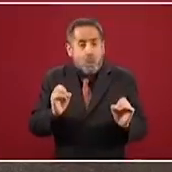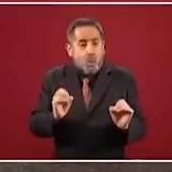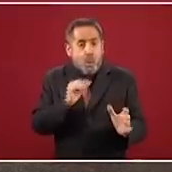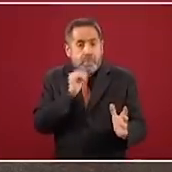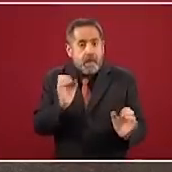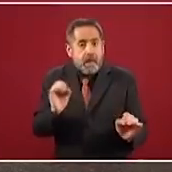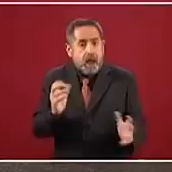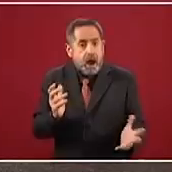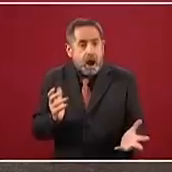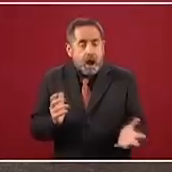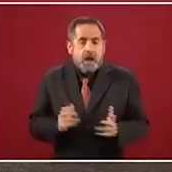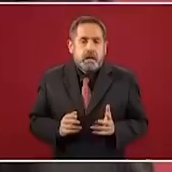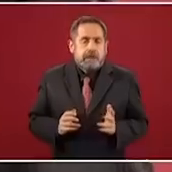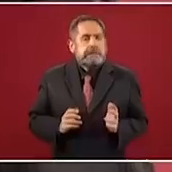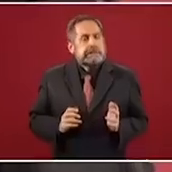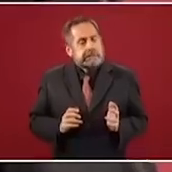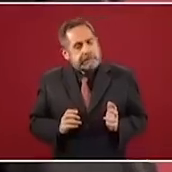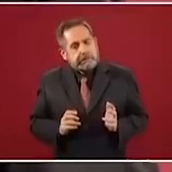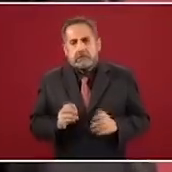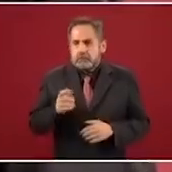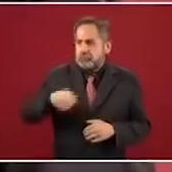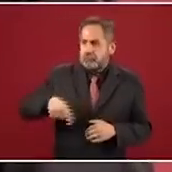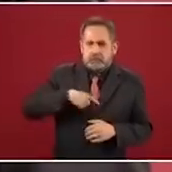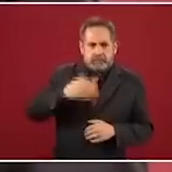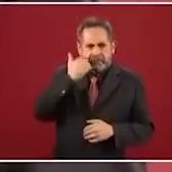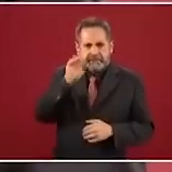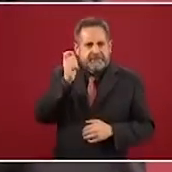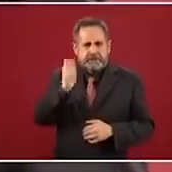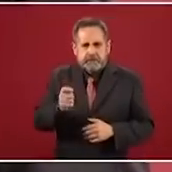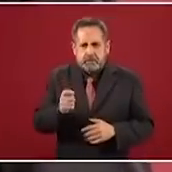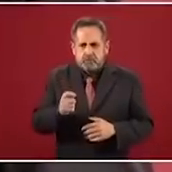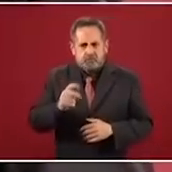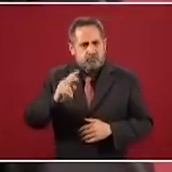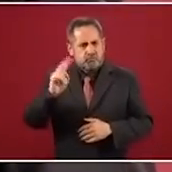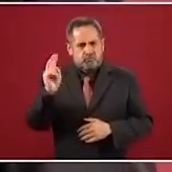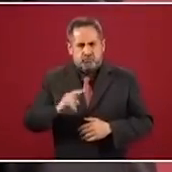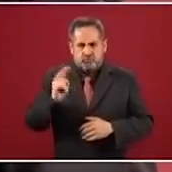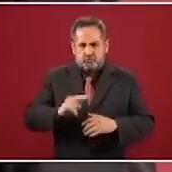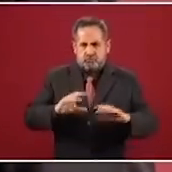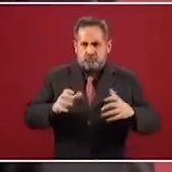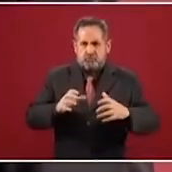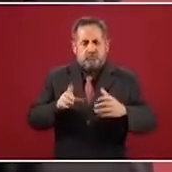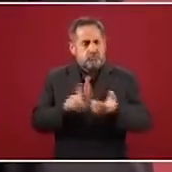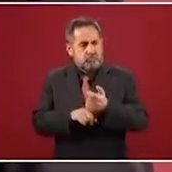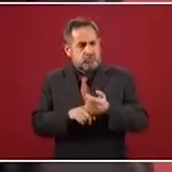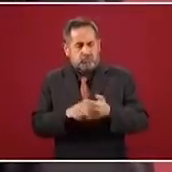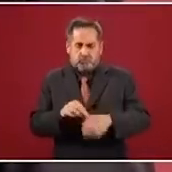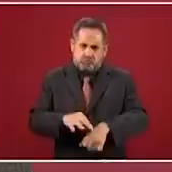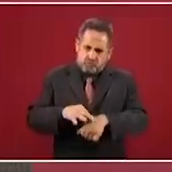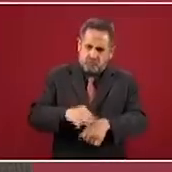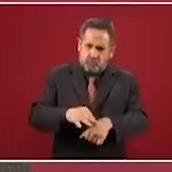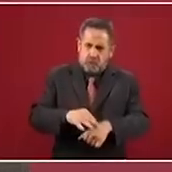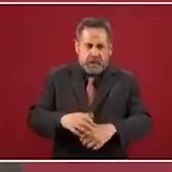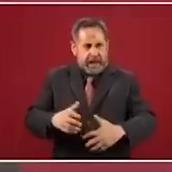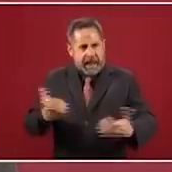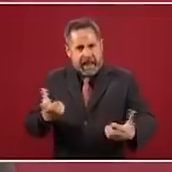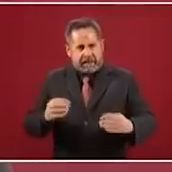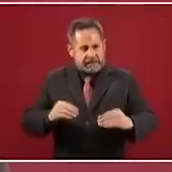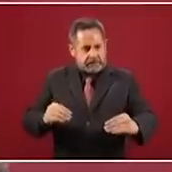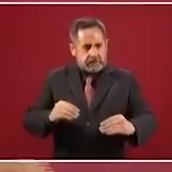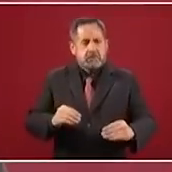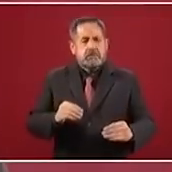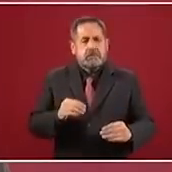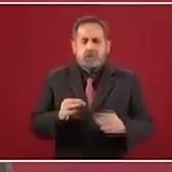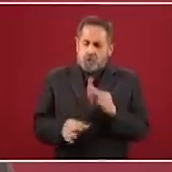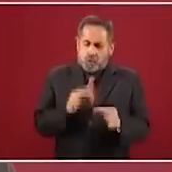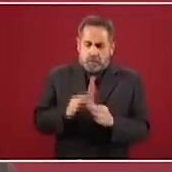Y lo que queremos es que en realidad, en los hechos, se cumpla lo